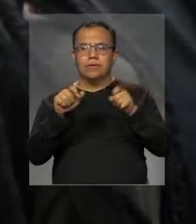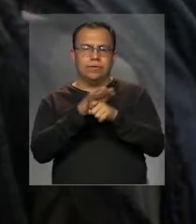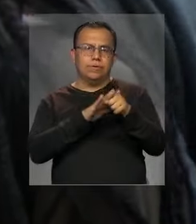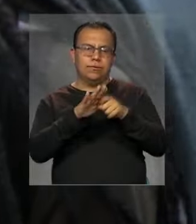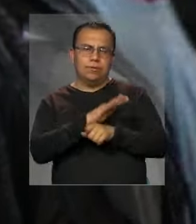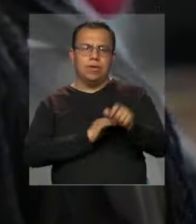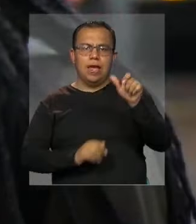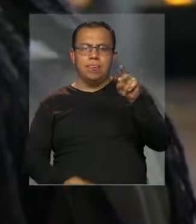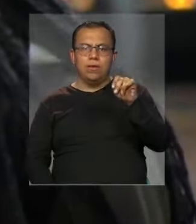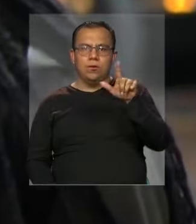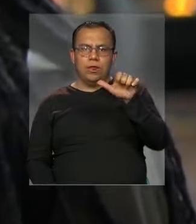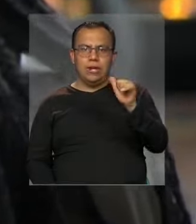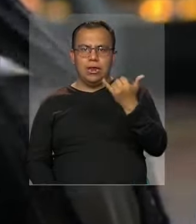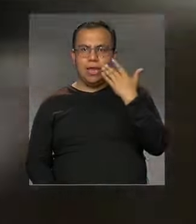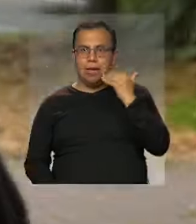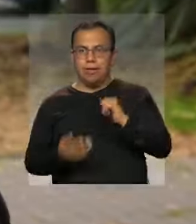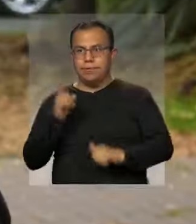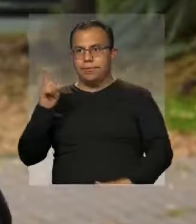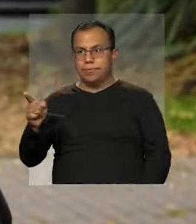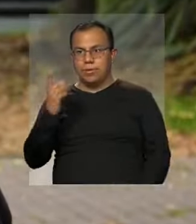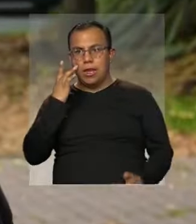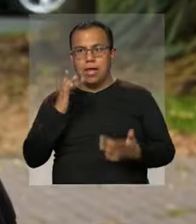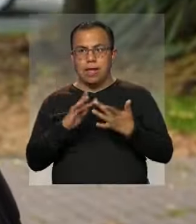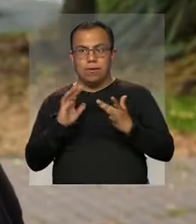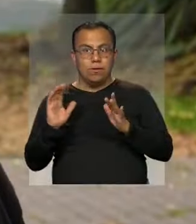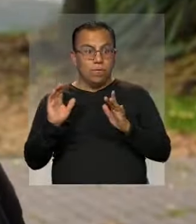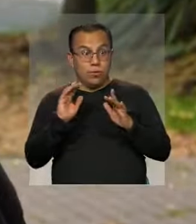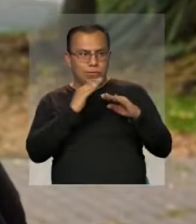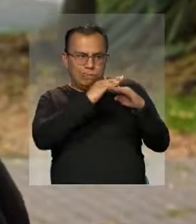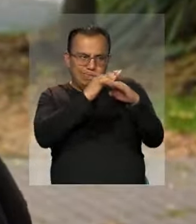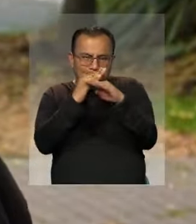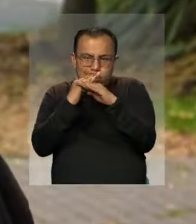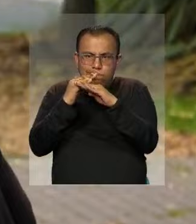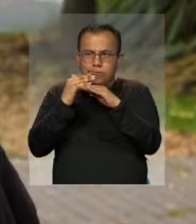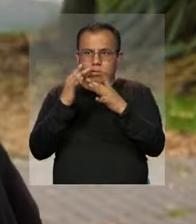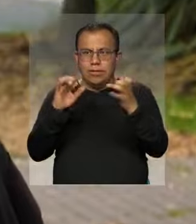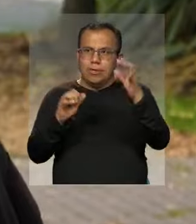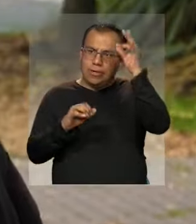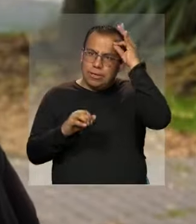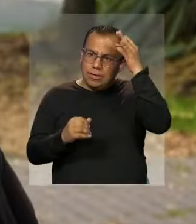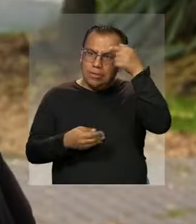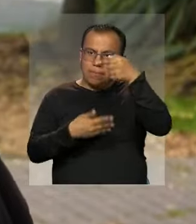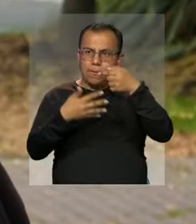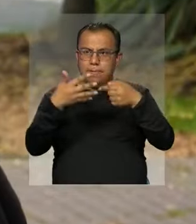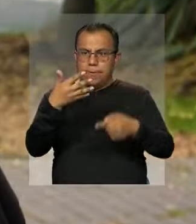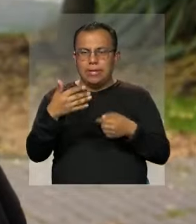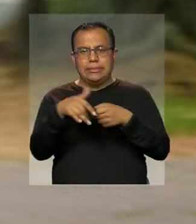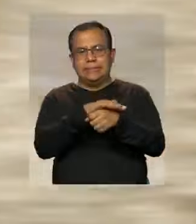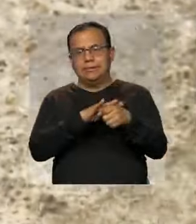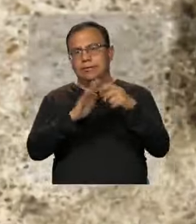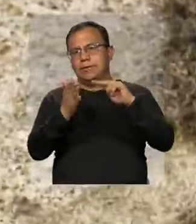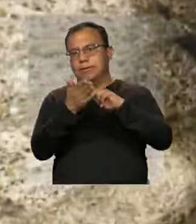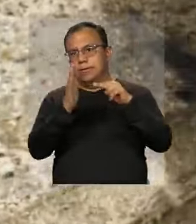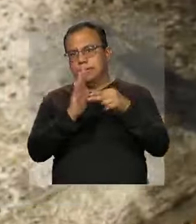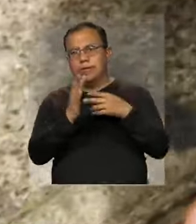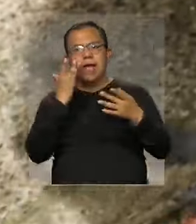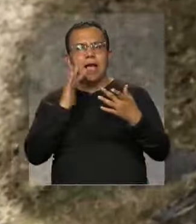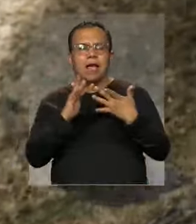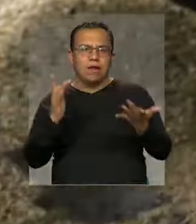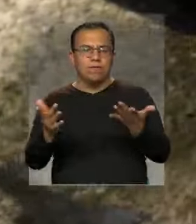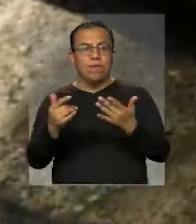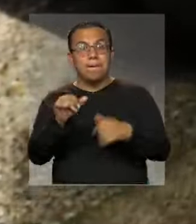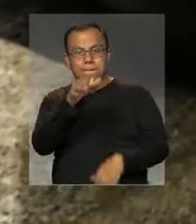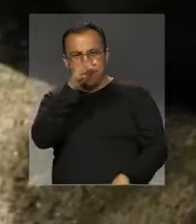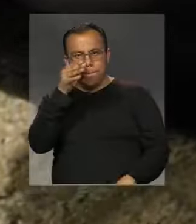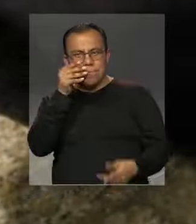de Antonella. Porque es que uno se refugia en esto. Pero, o sea, el consumo de cada superfaciente tiene su significado, por lo menos lo que es el bazuco, que es